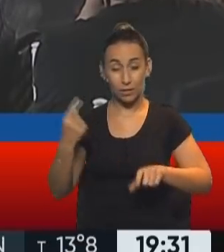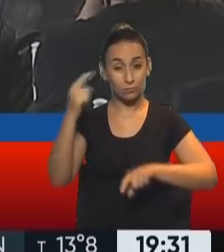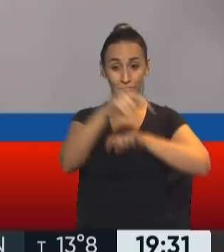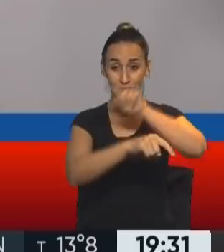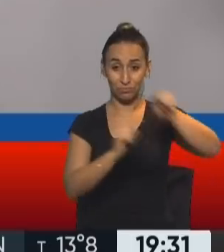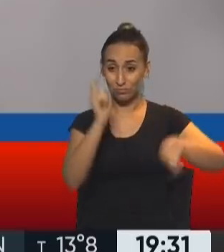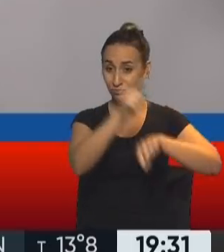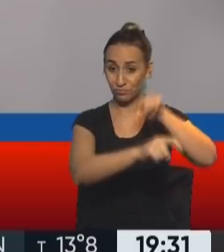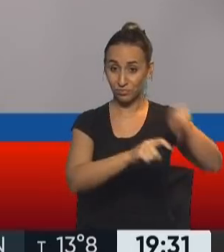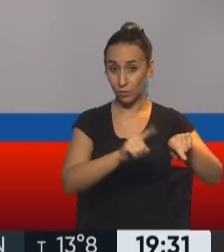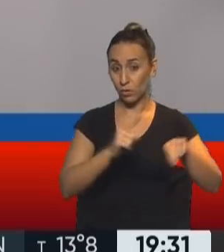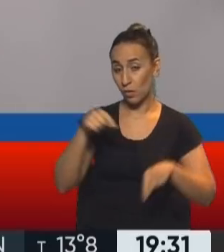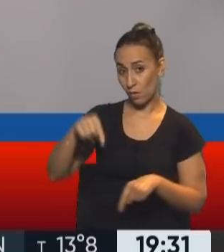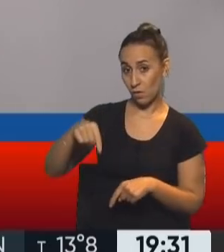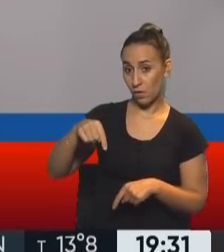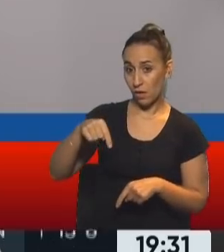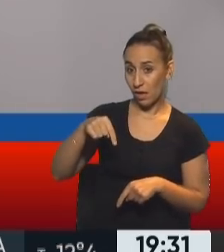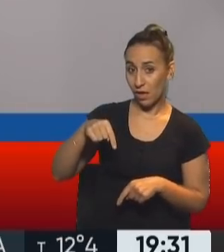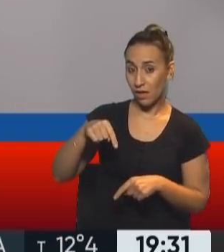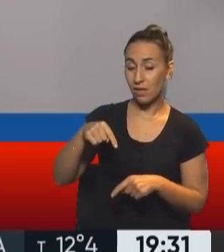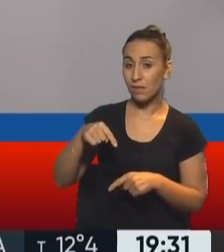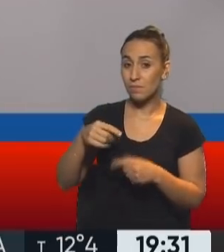la dictadura arreciaba con la muerte.